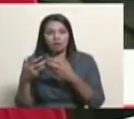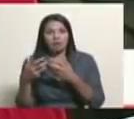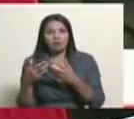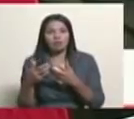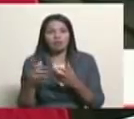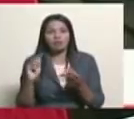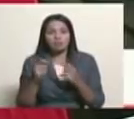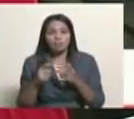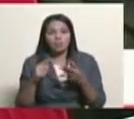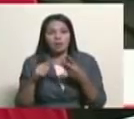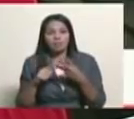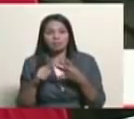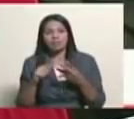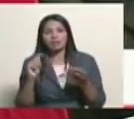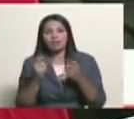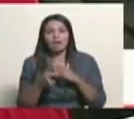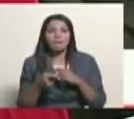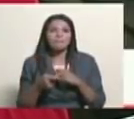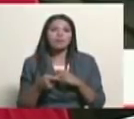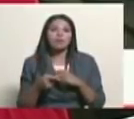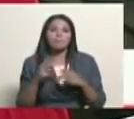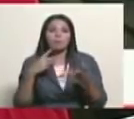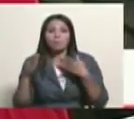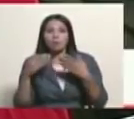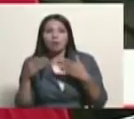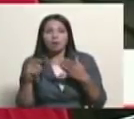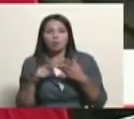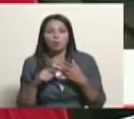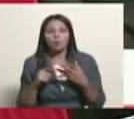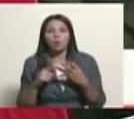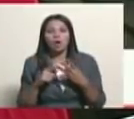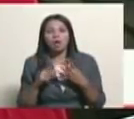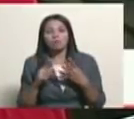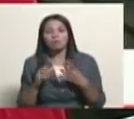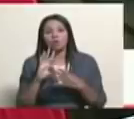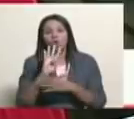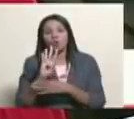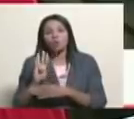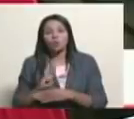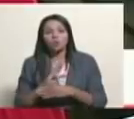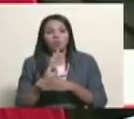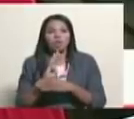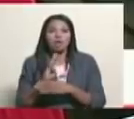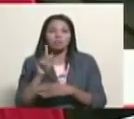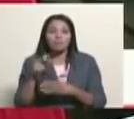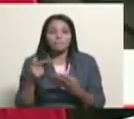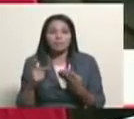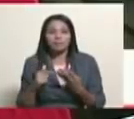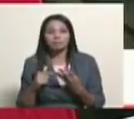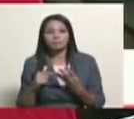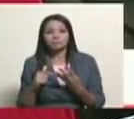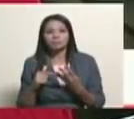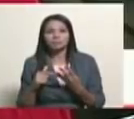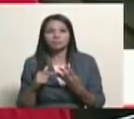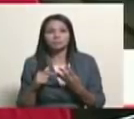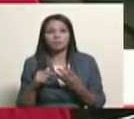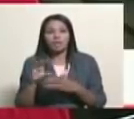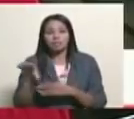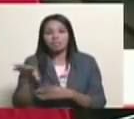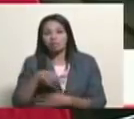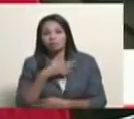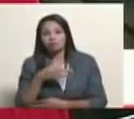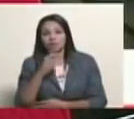popular y revolucionaria del Estado; cuatro, protección social del pueblo; cinco, ciudad socialista, infraestructura y Estado